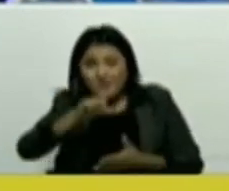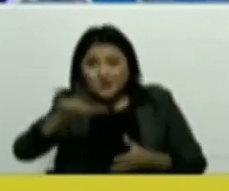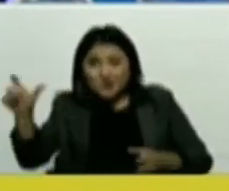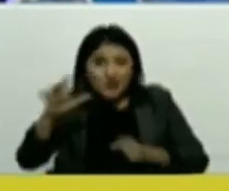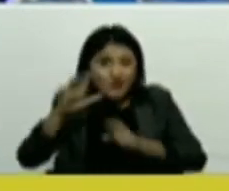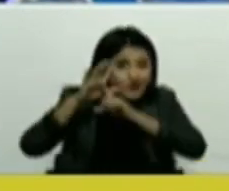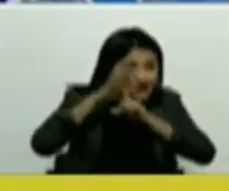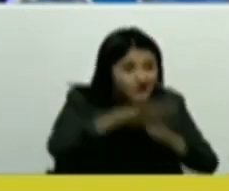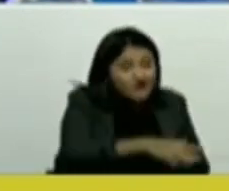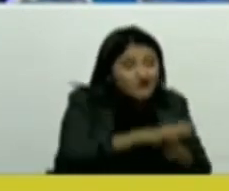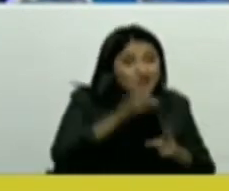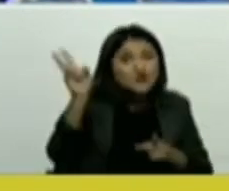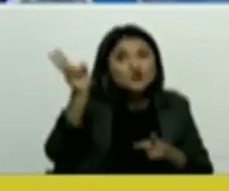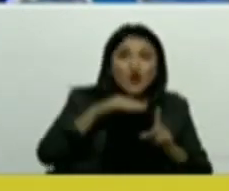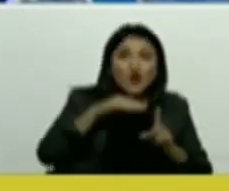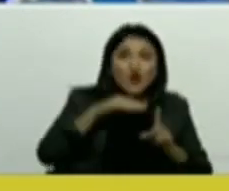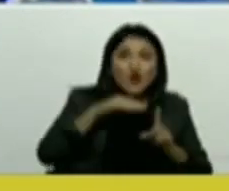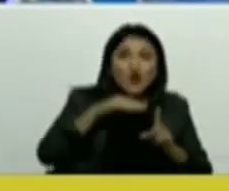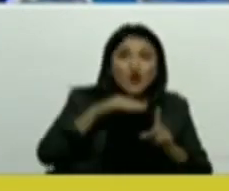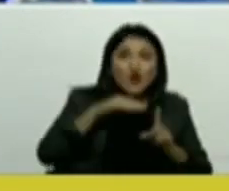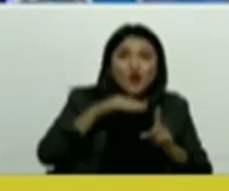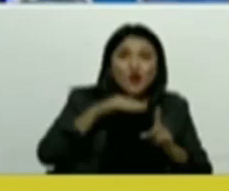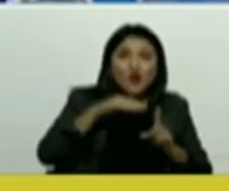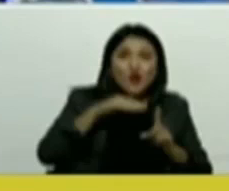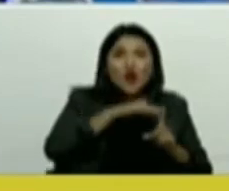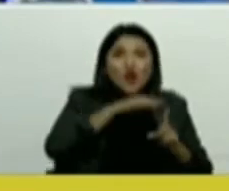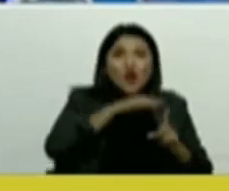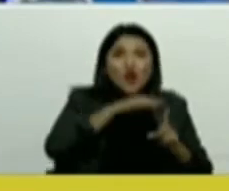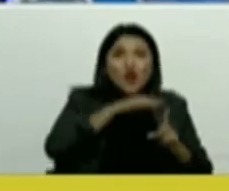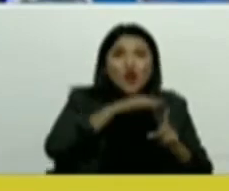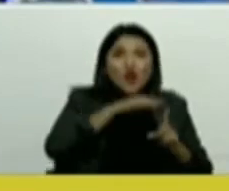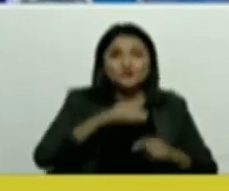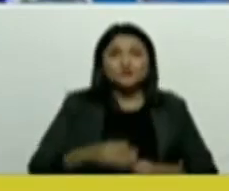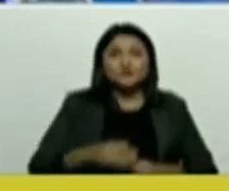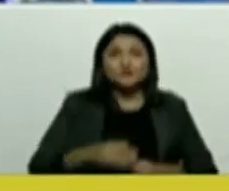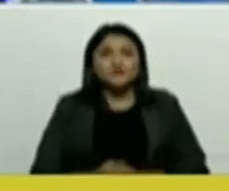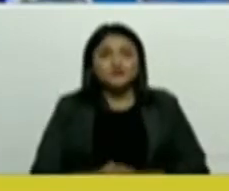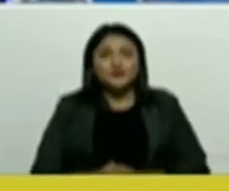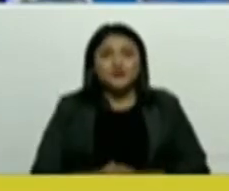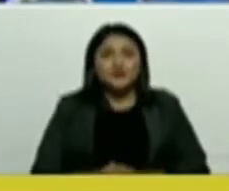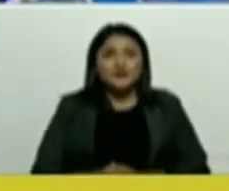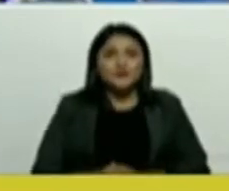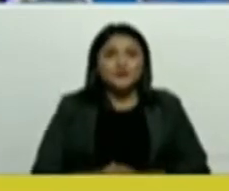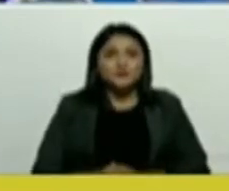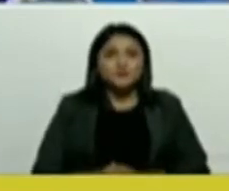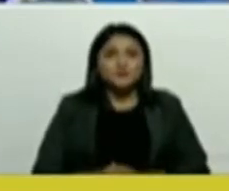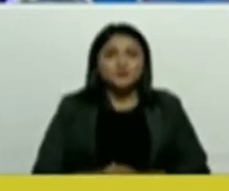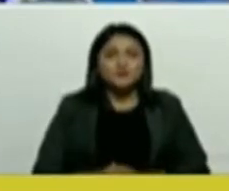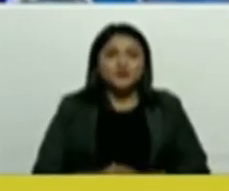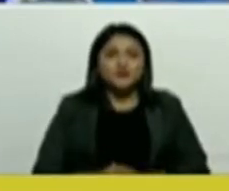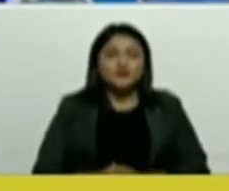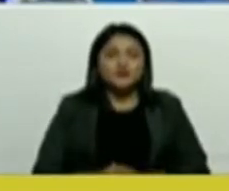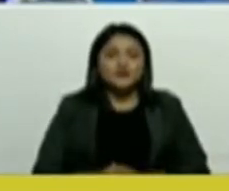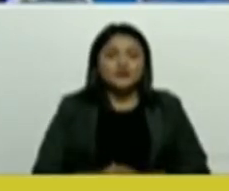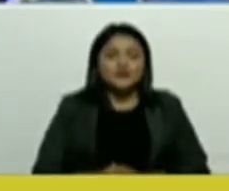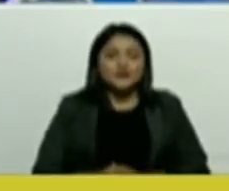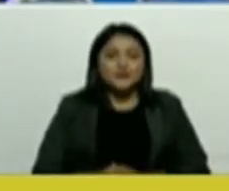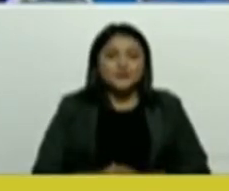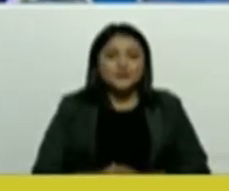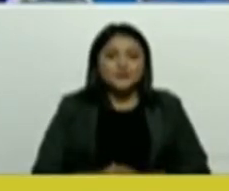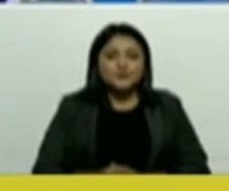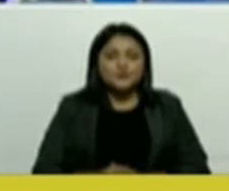habitantes. That country mobilized all the economic, legal, political and